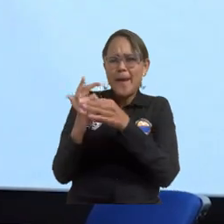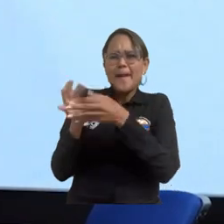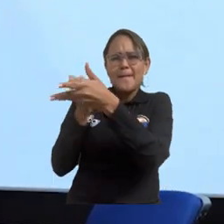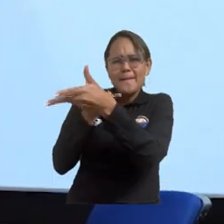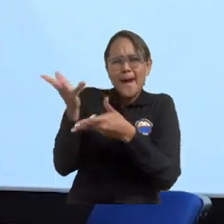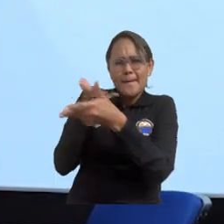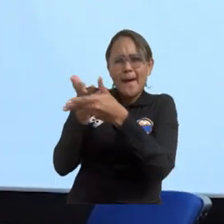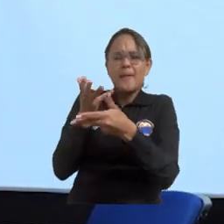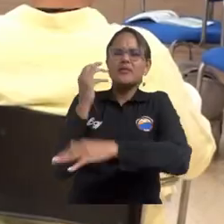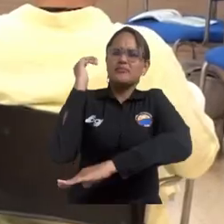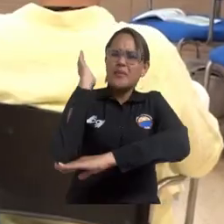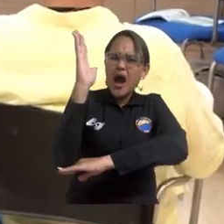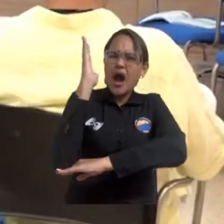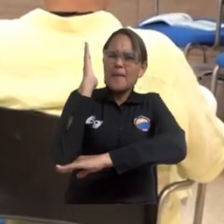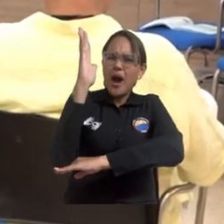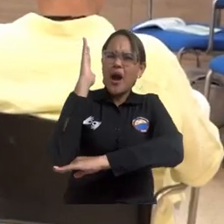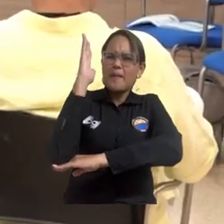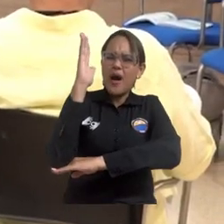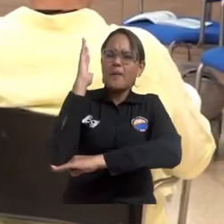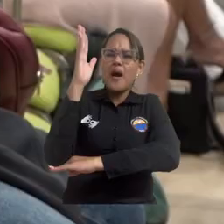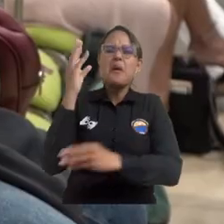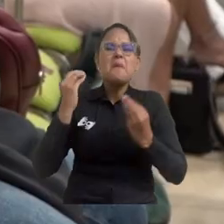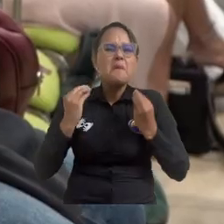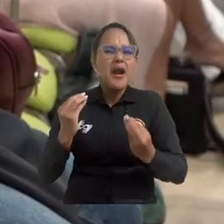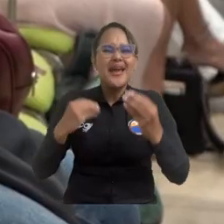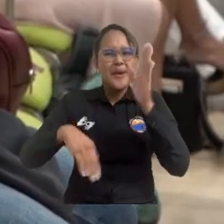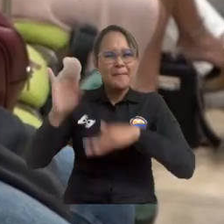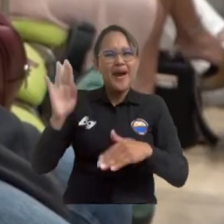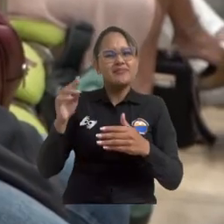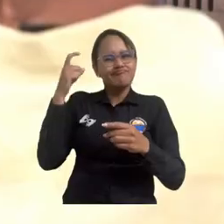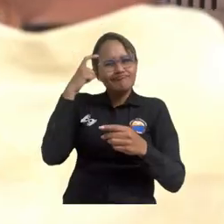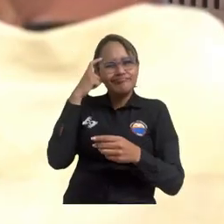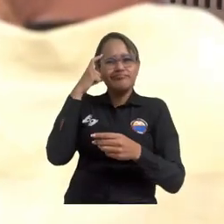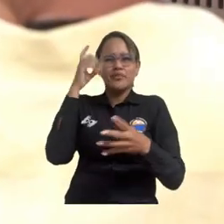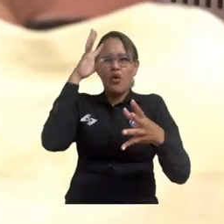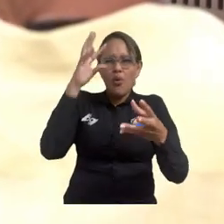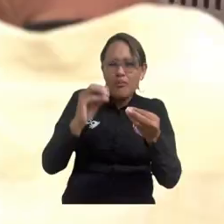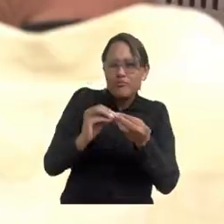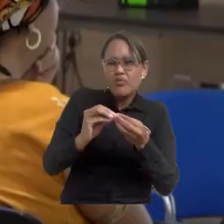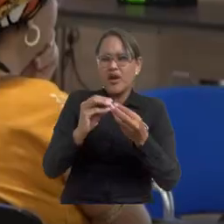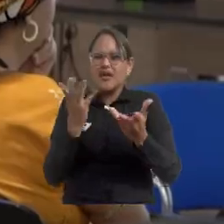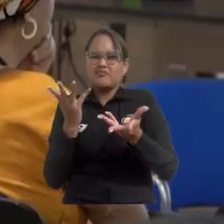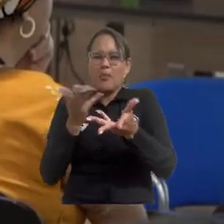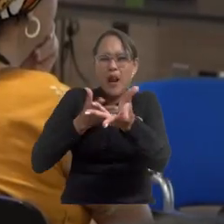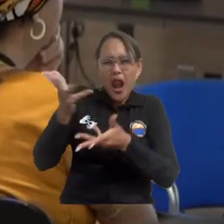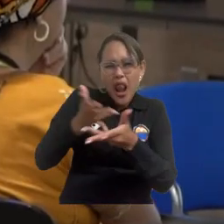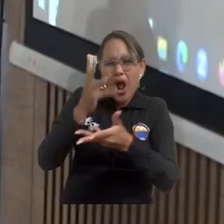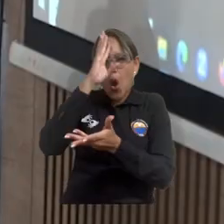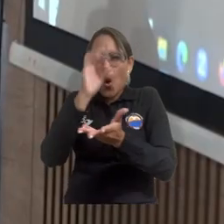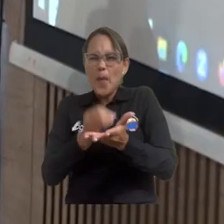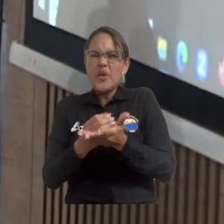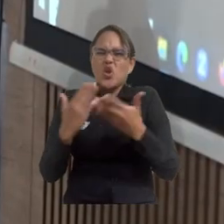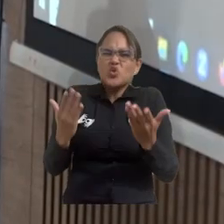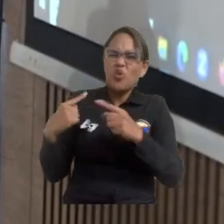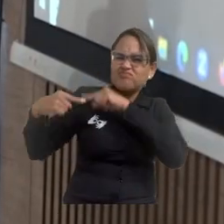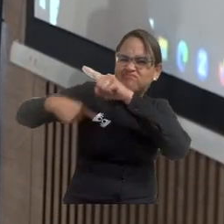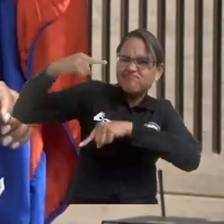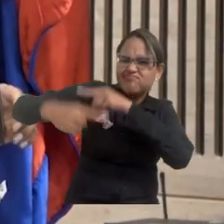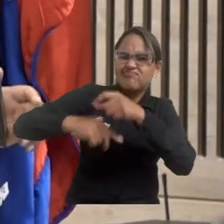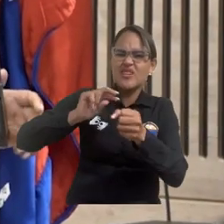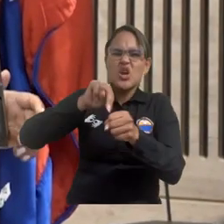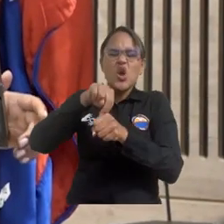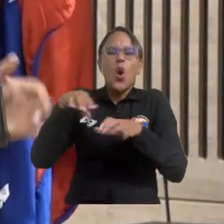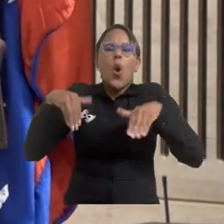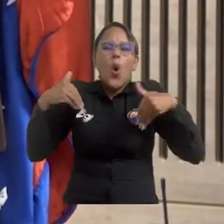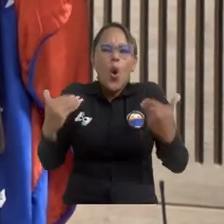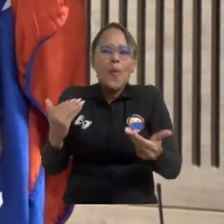incluyó simposios y mesas redondas para abrir nuevos horizontes e intercambiar pensamientos, saberes ancestrales, prácticas tradicionales,